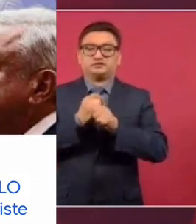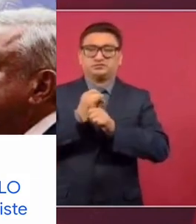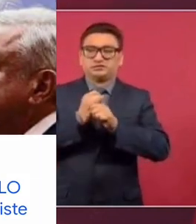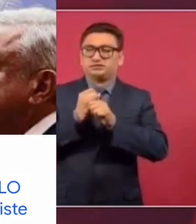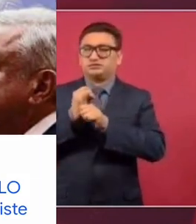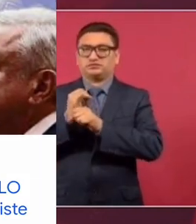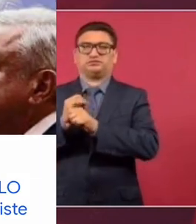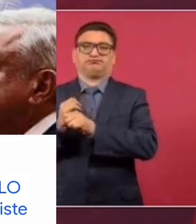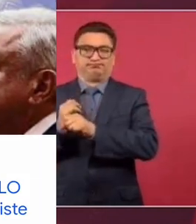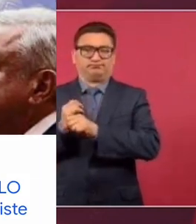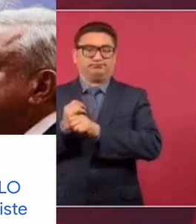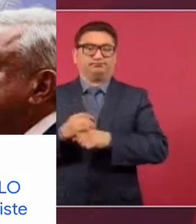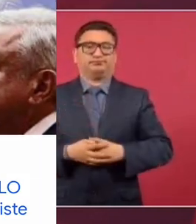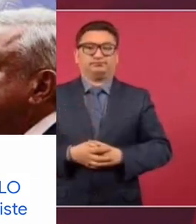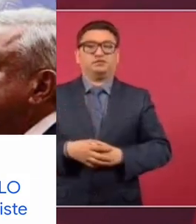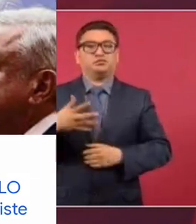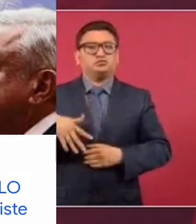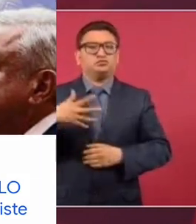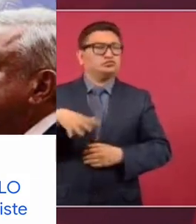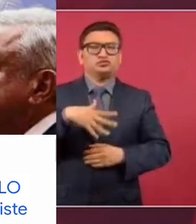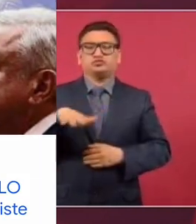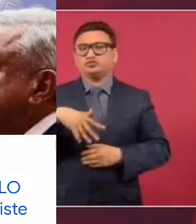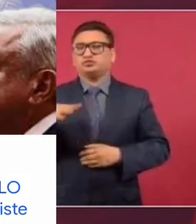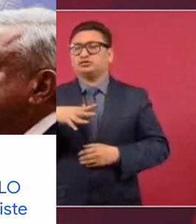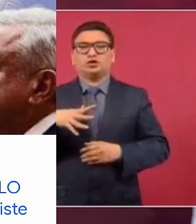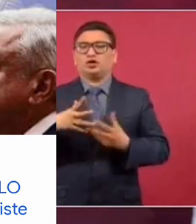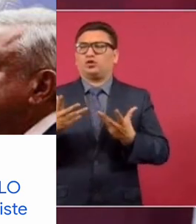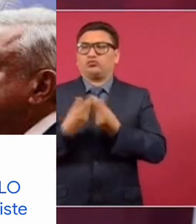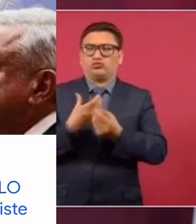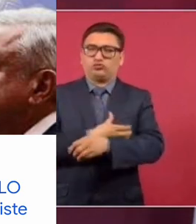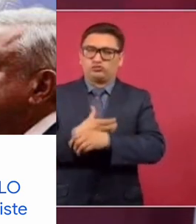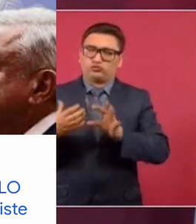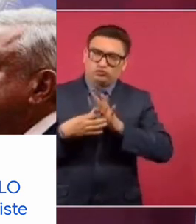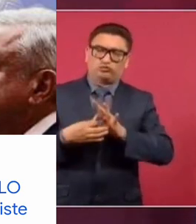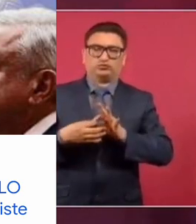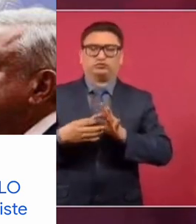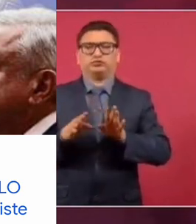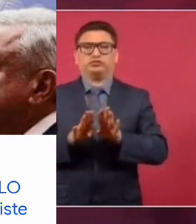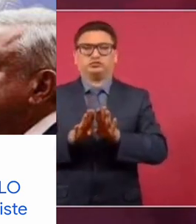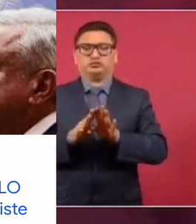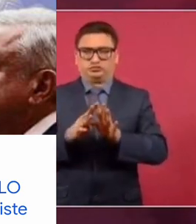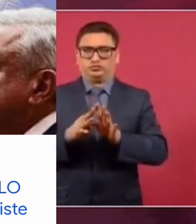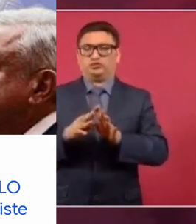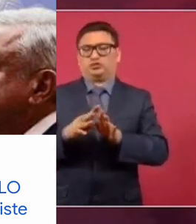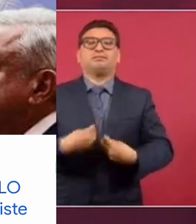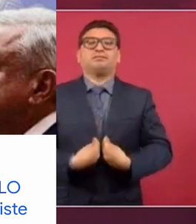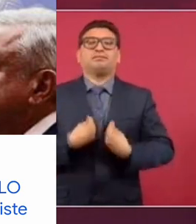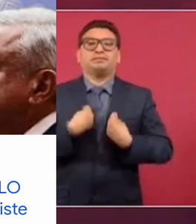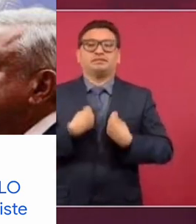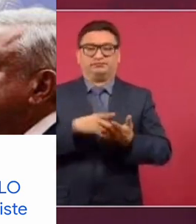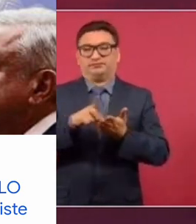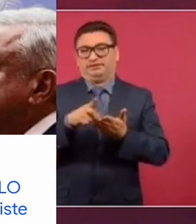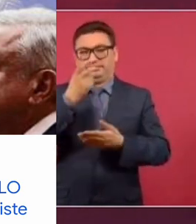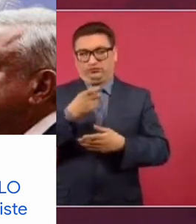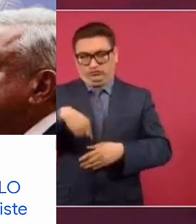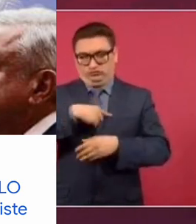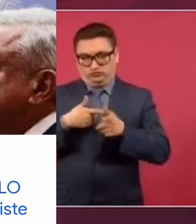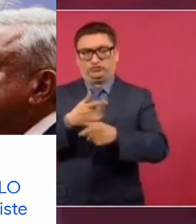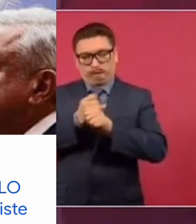indagando y buscando la cooperación entre pueblos y naciones. Por eso vamos a